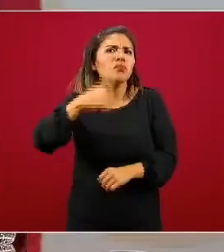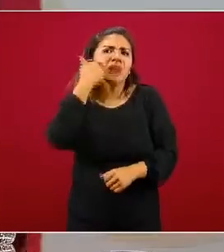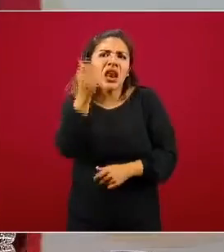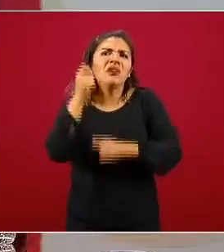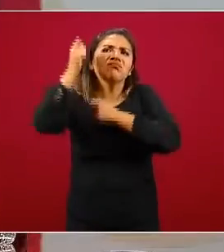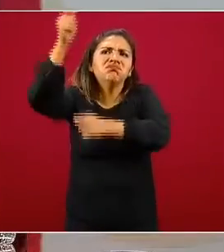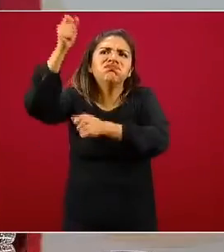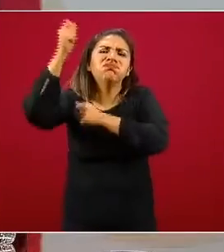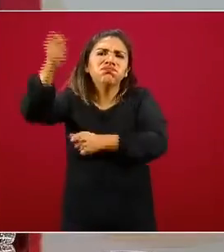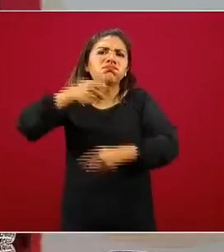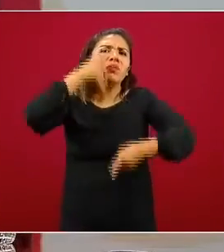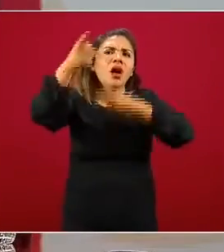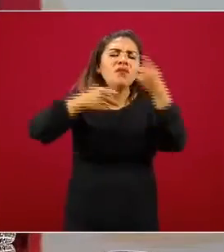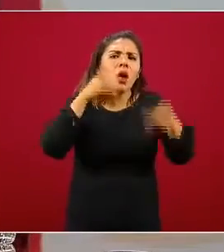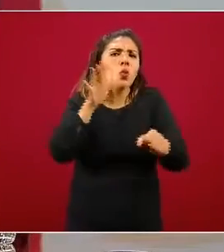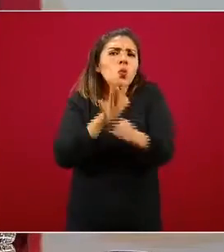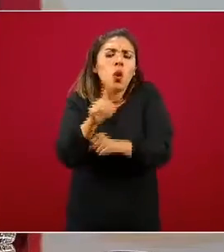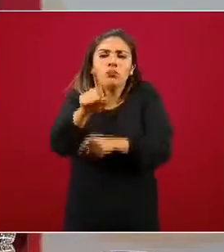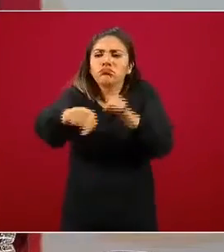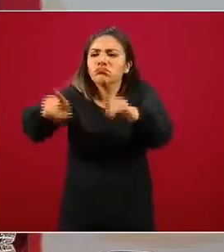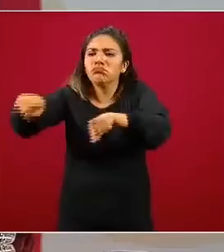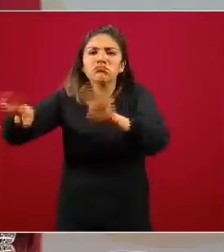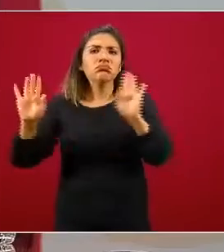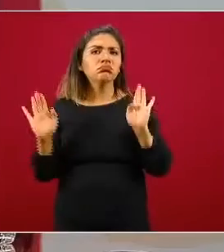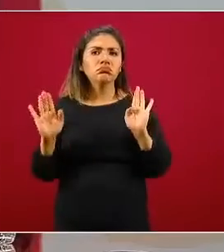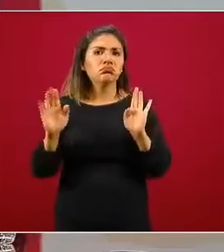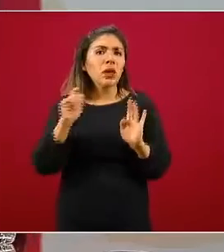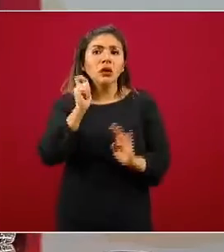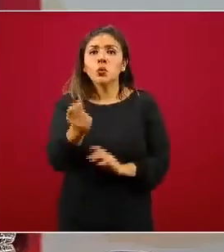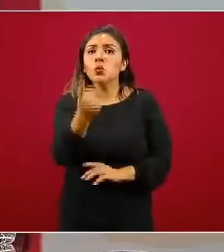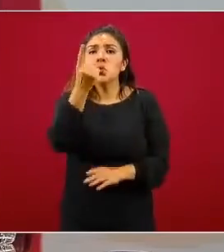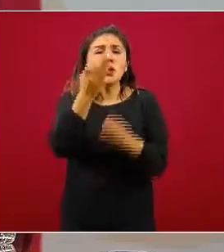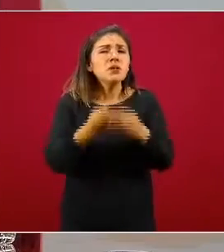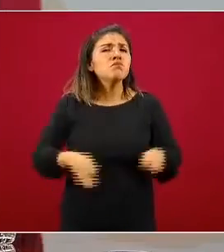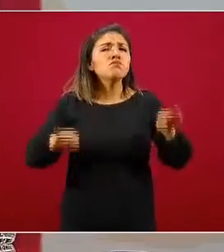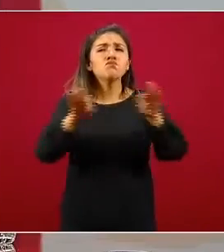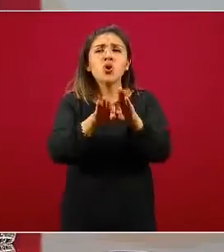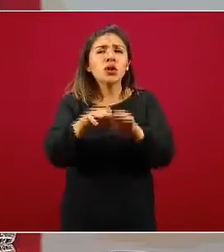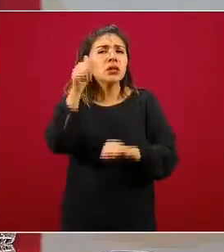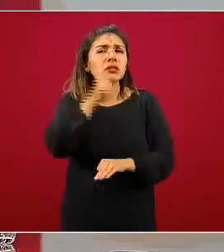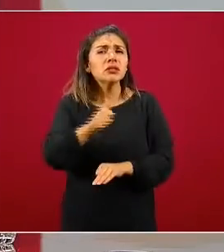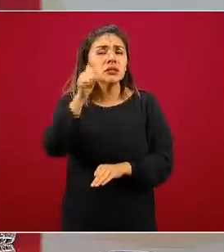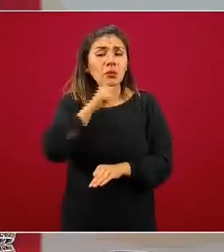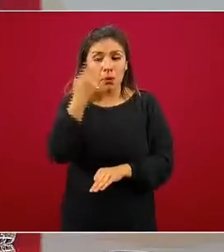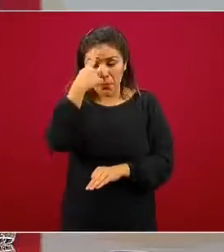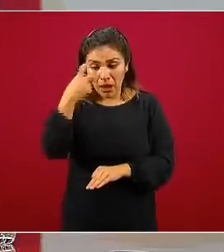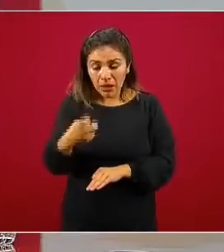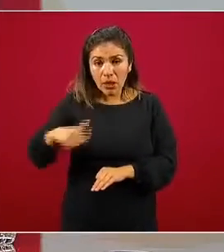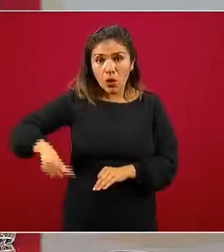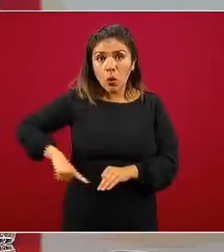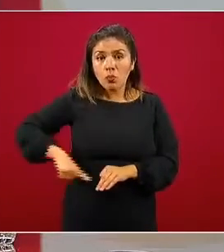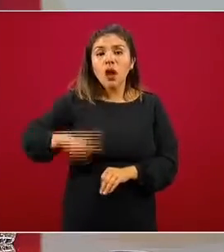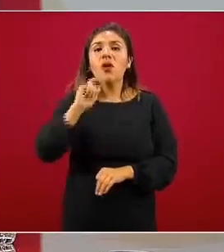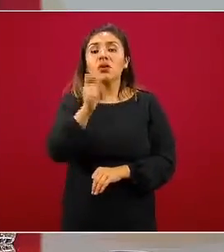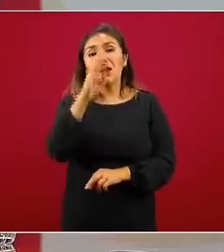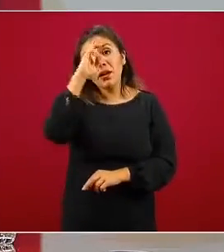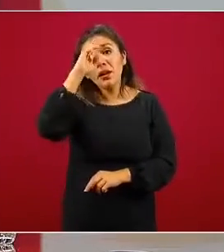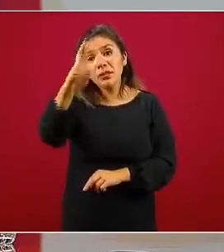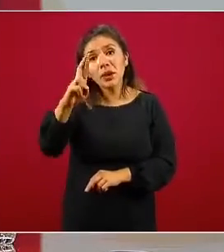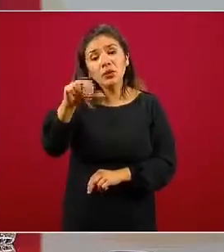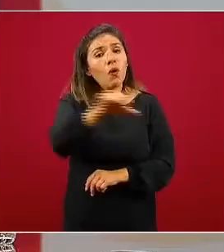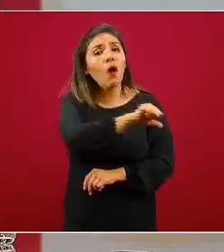manifestaciones que puedan haber. Uno de los elementos fundamentales de este gobierno es el